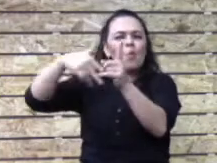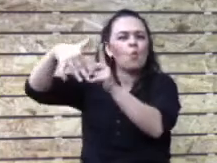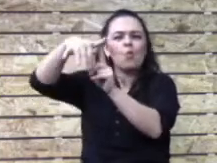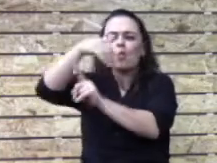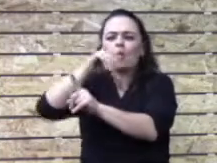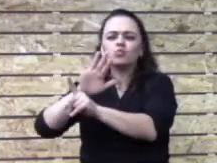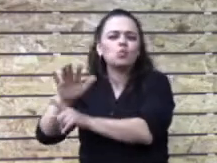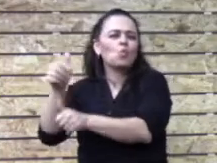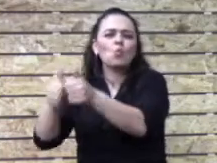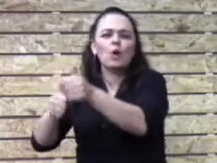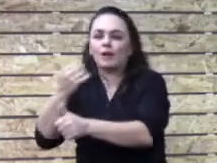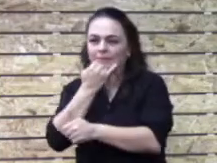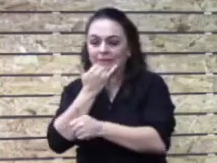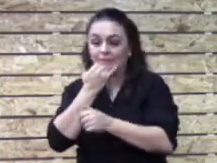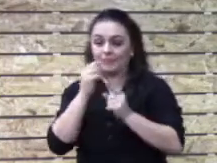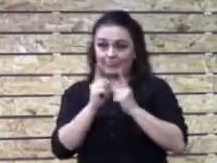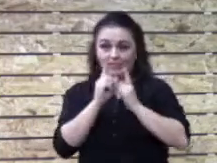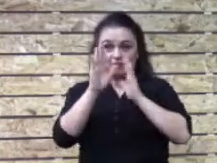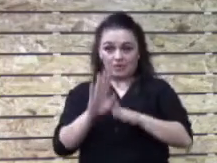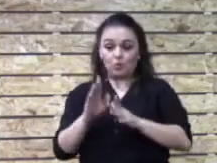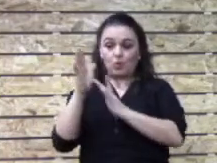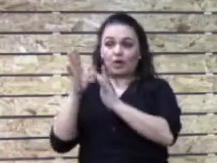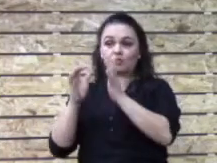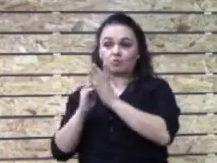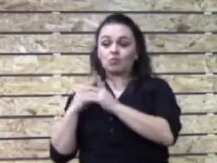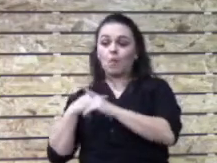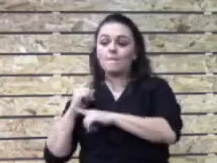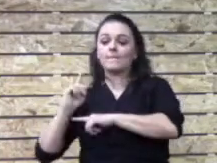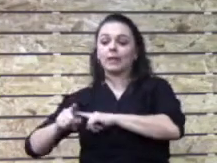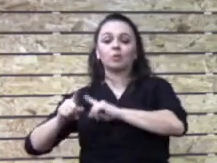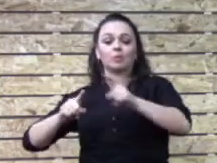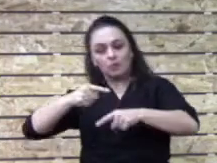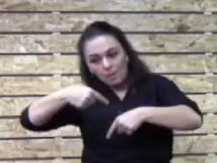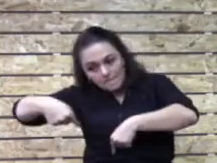Cuando los discípulos fueron enviados en misión.